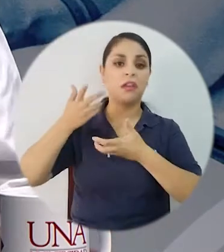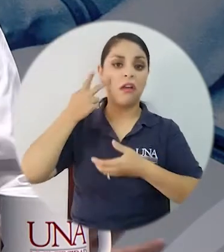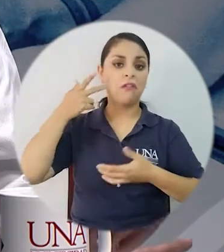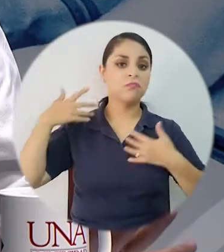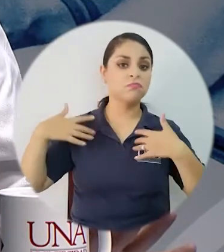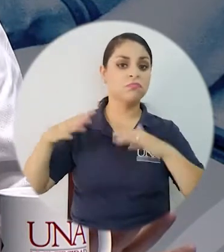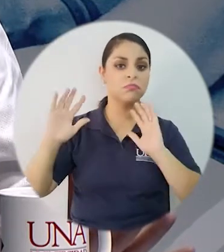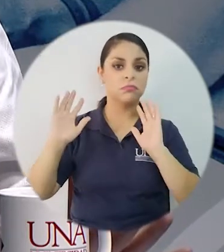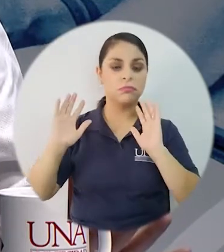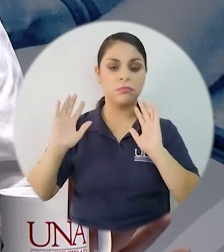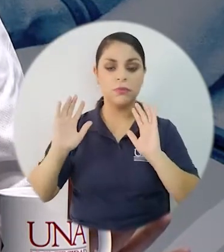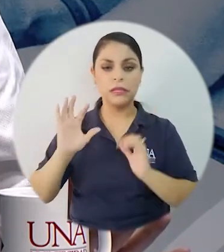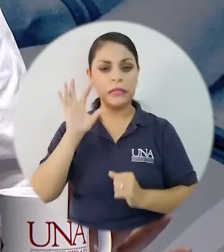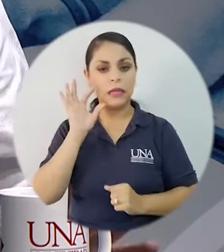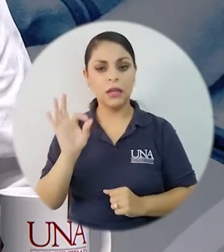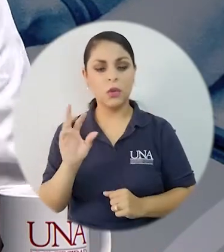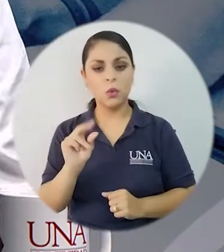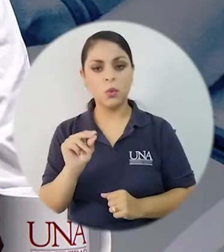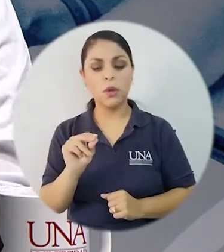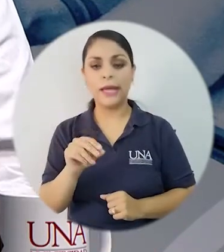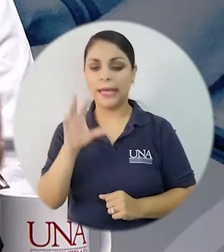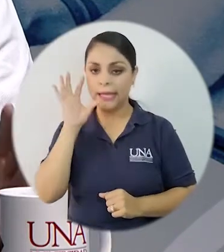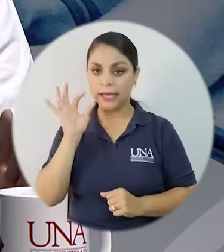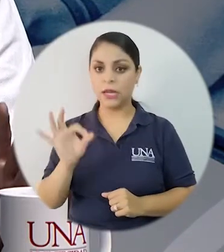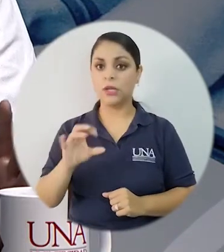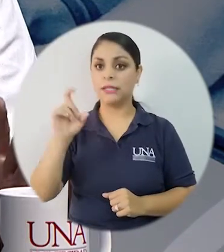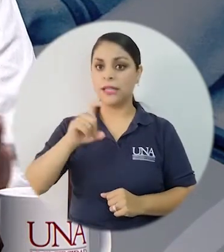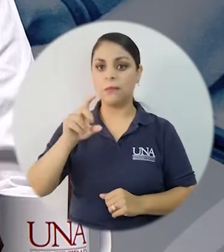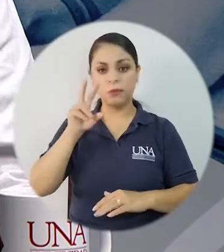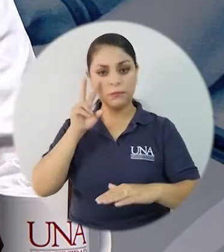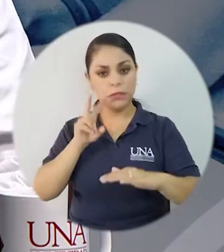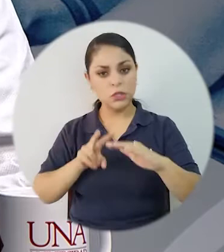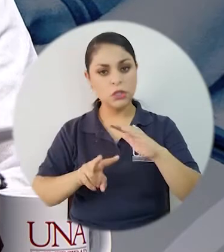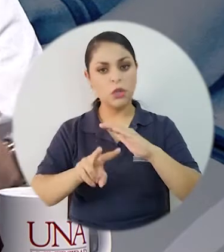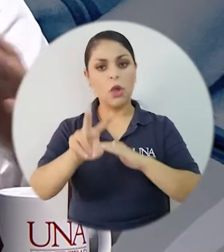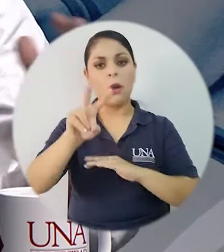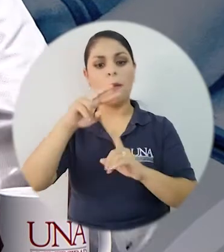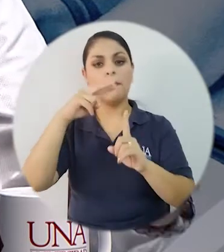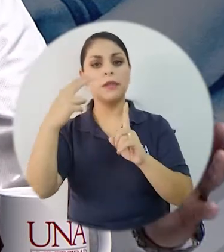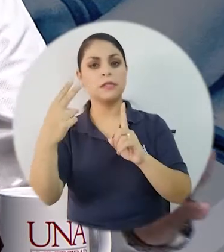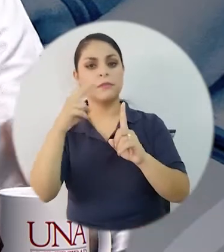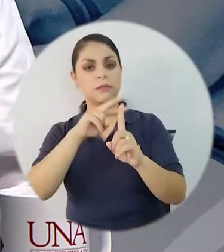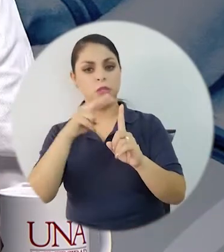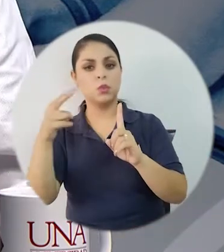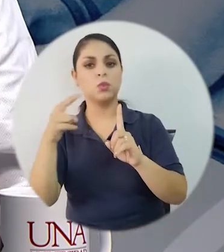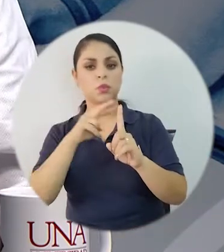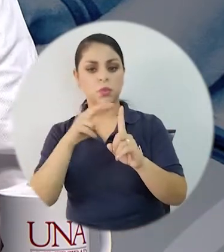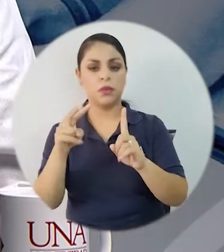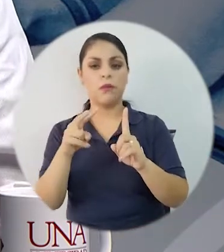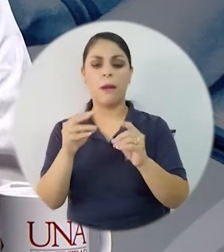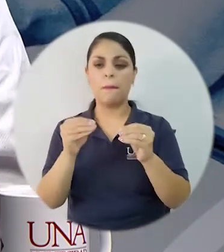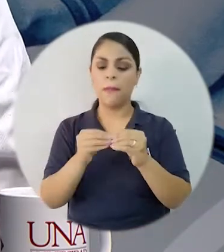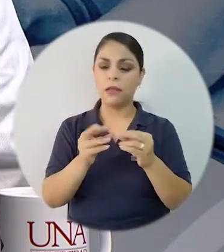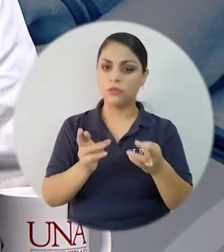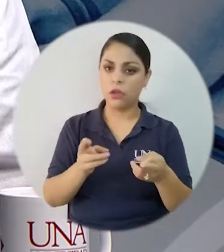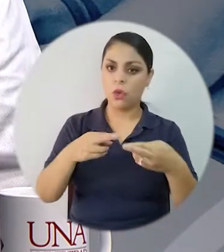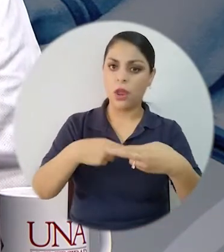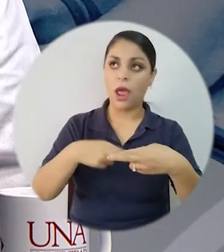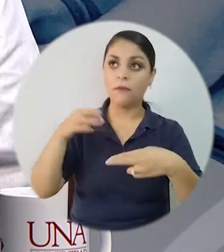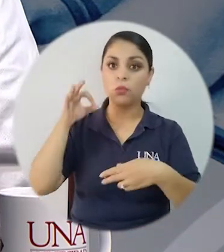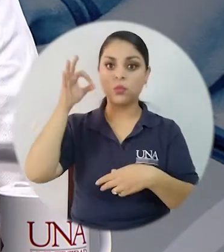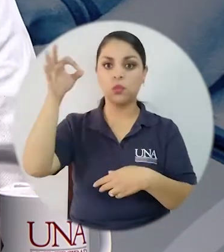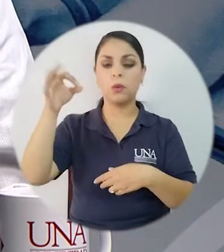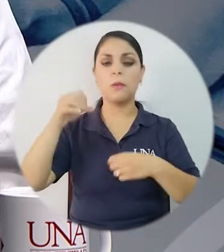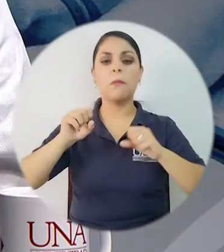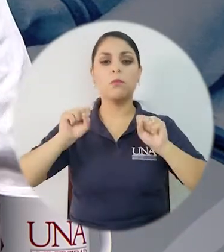como ellos puedan. Entonces, creo que es más una visión de perspectiva de larga data, regional